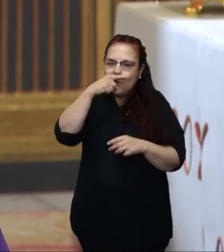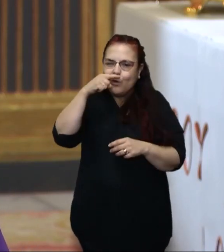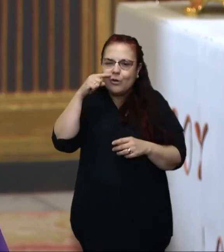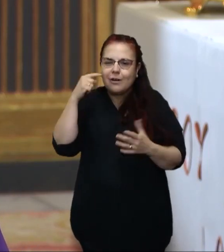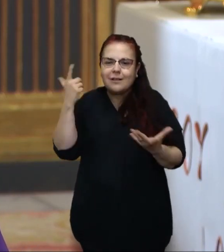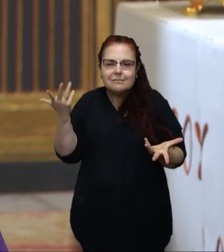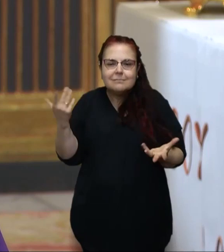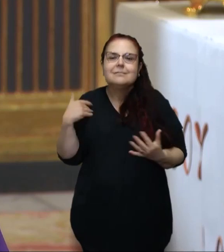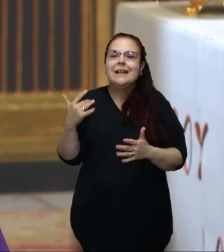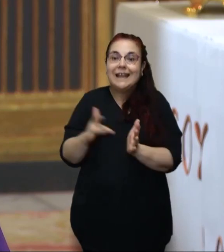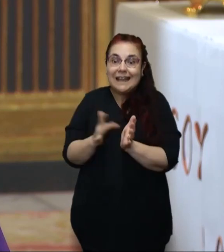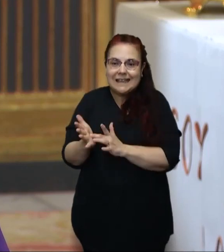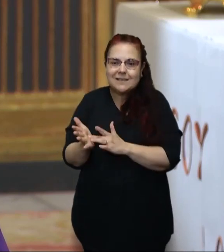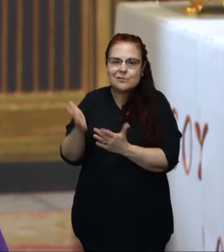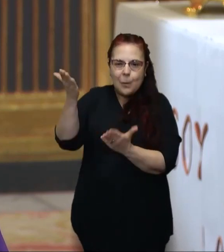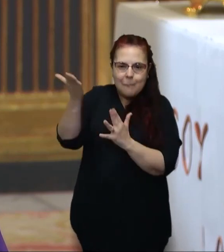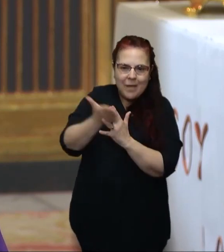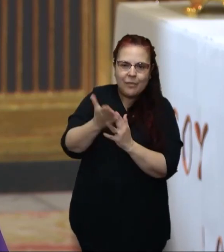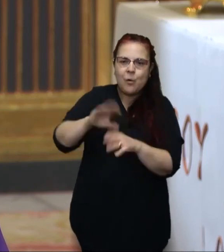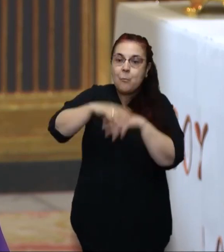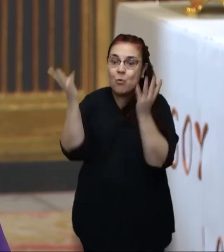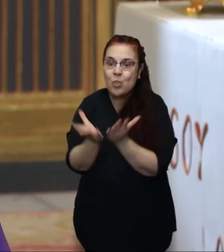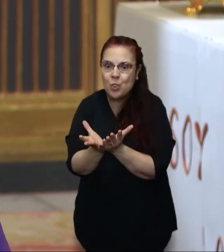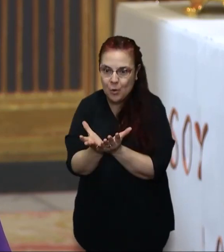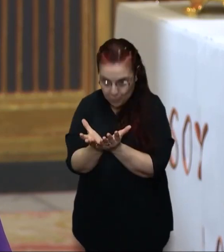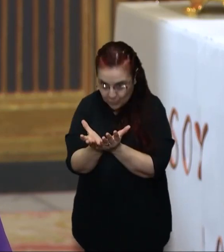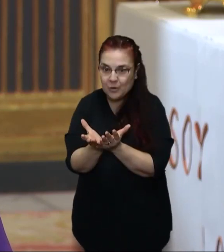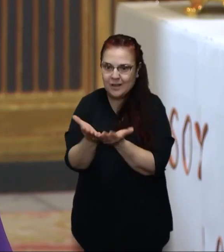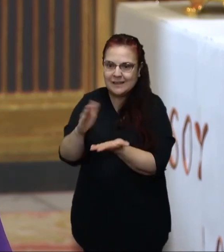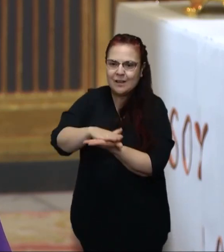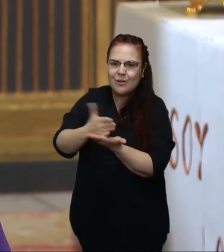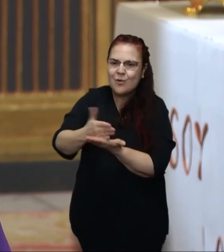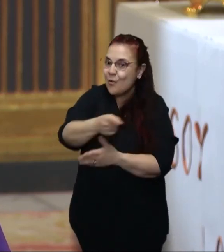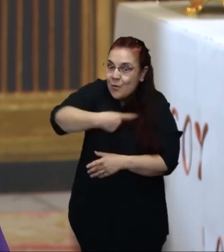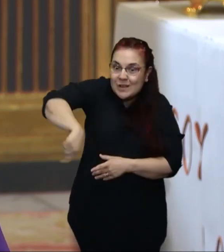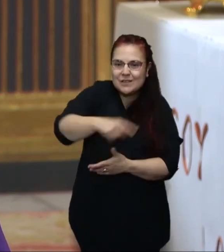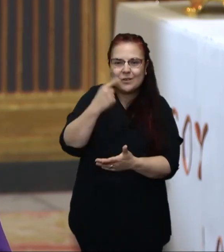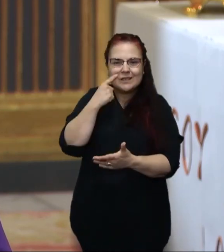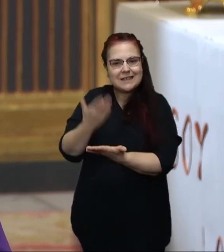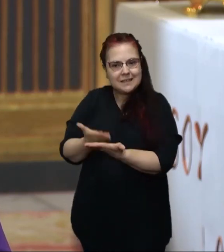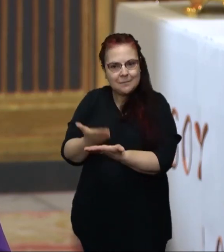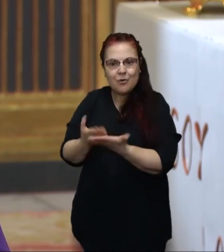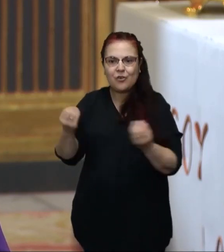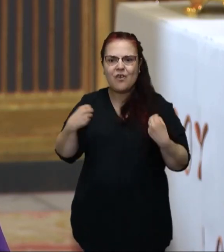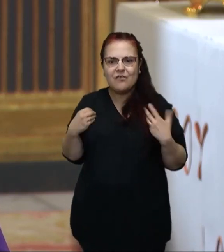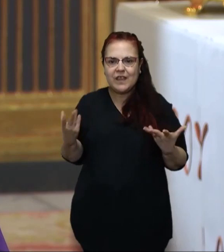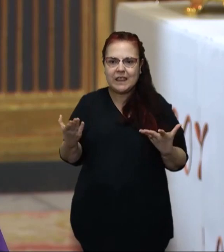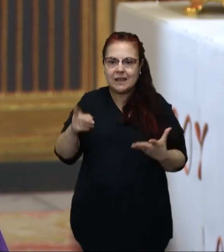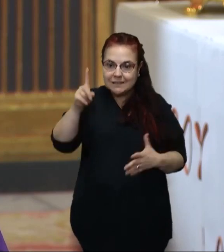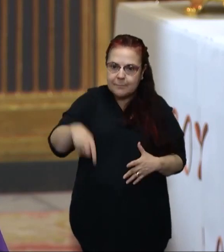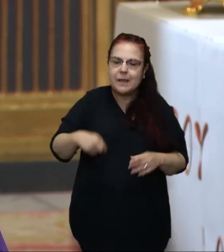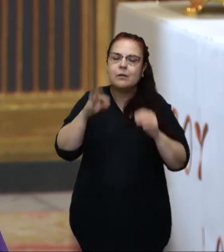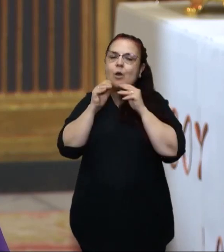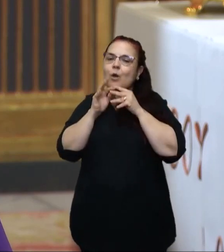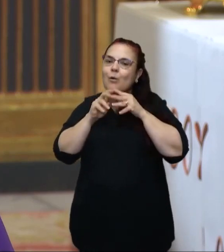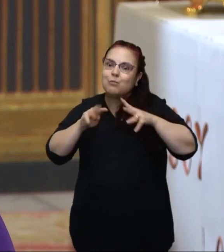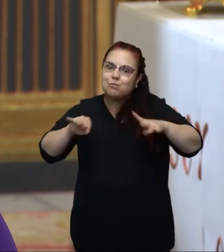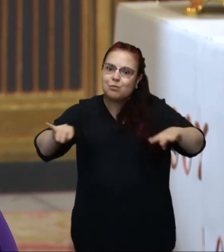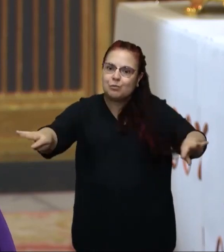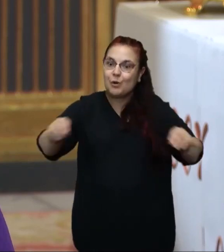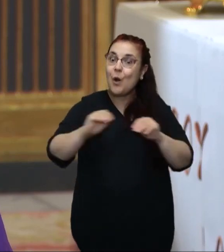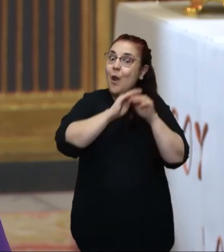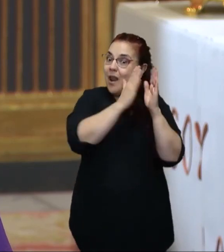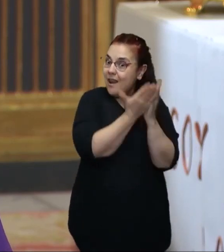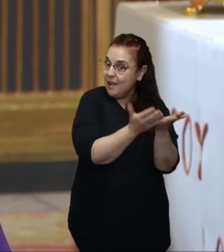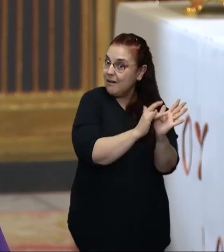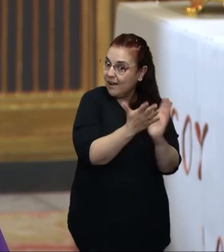en medio del mundo, donde a través de nuestro testimonio de vida también se difunda el Evangelio. Y